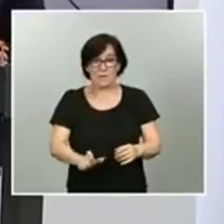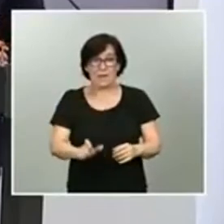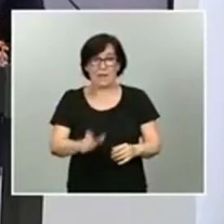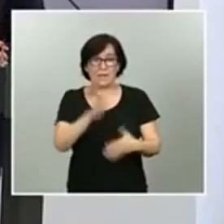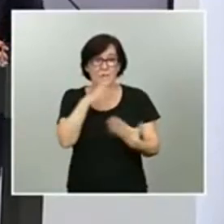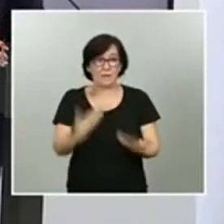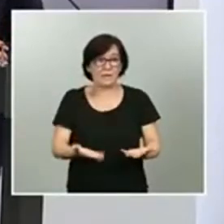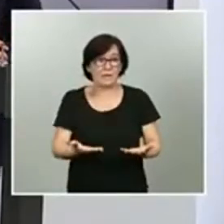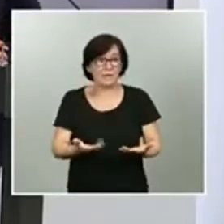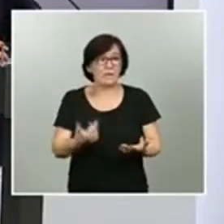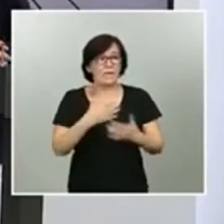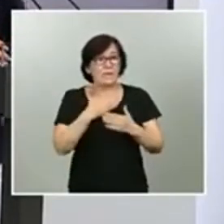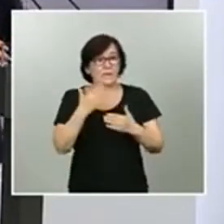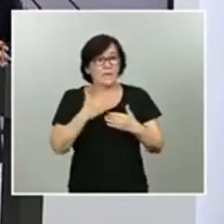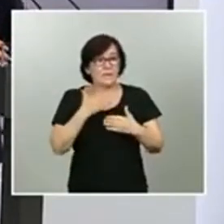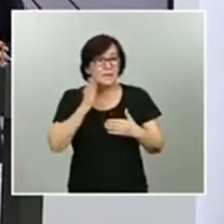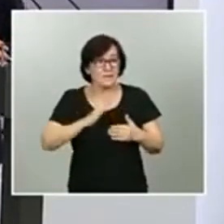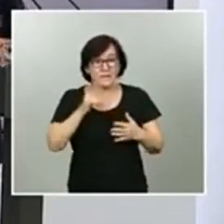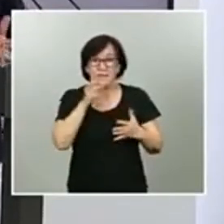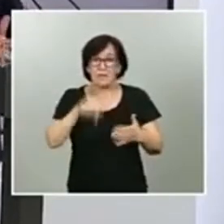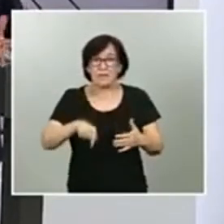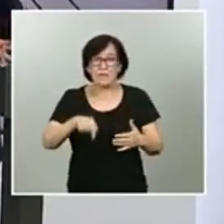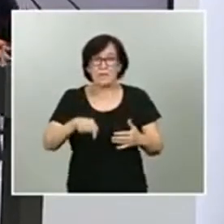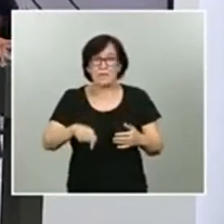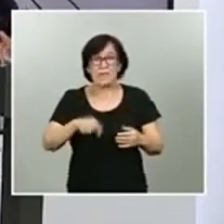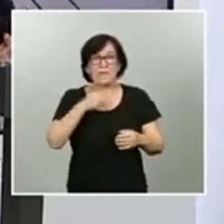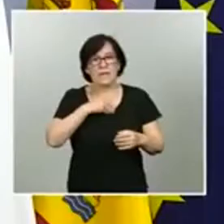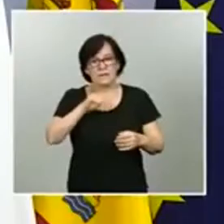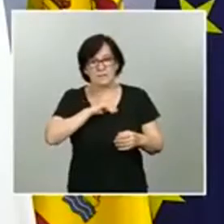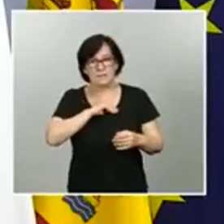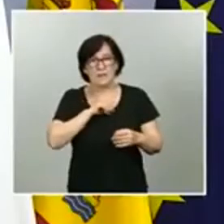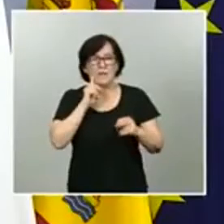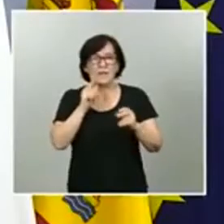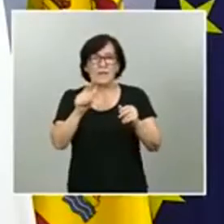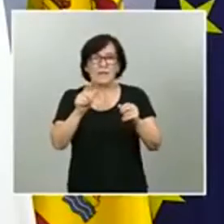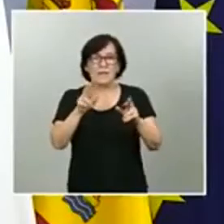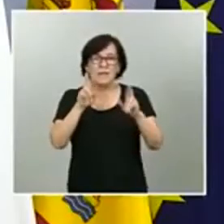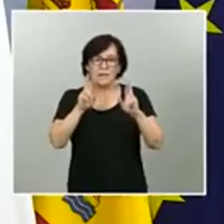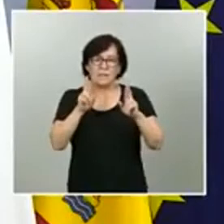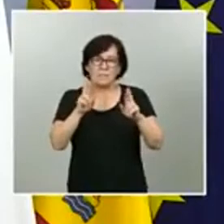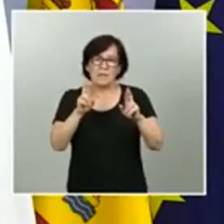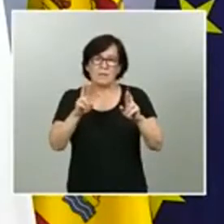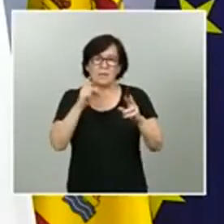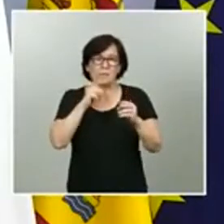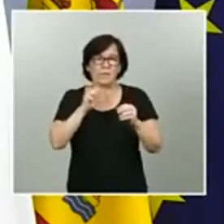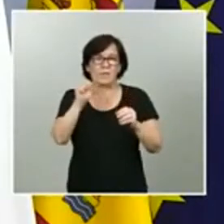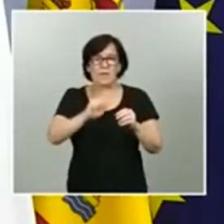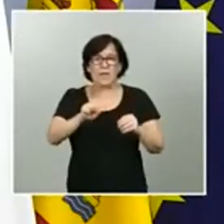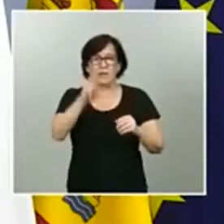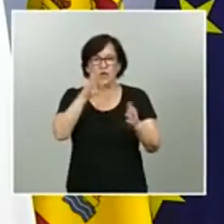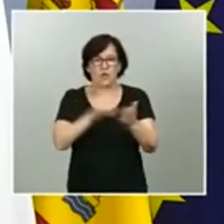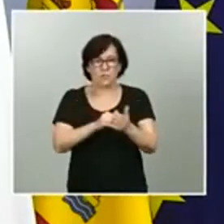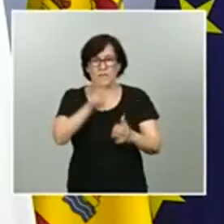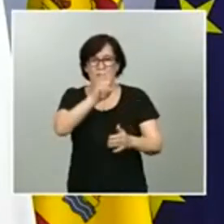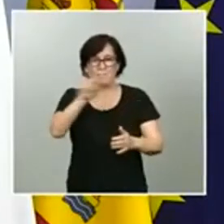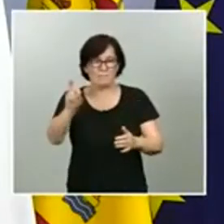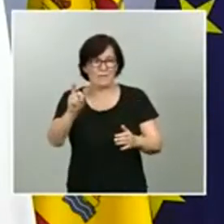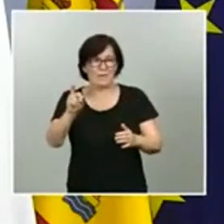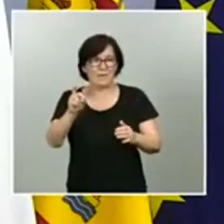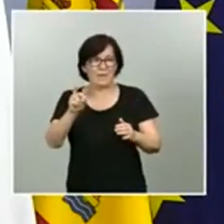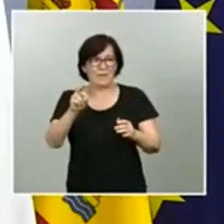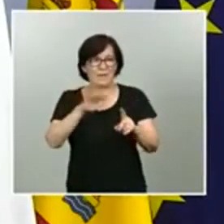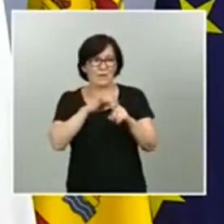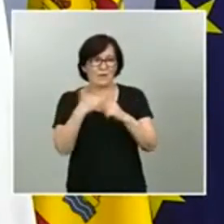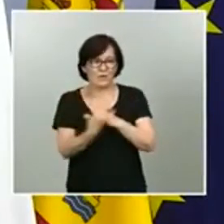querido Giuseppe, tiene que ser en España. Esperemos que antes de que termine el año 2020, si las condiciones